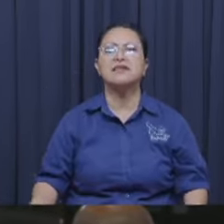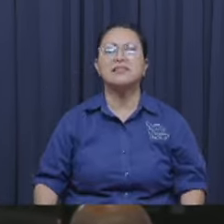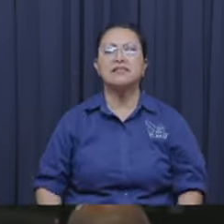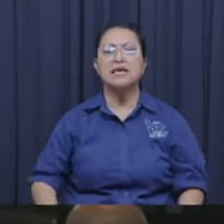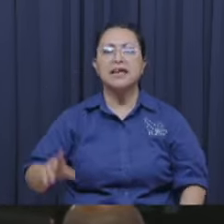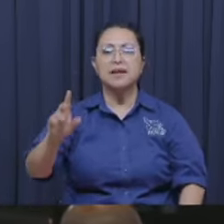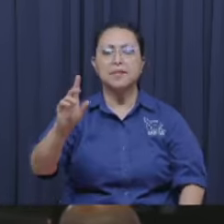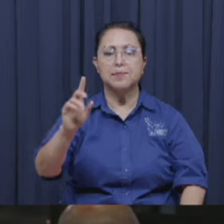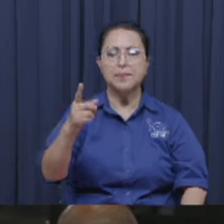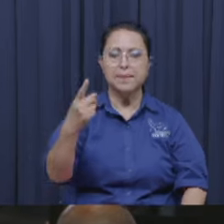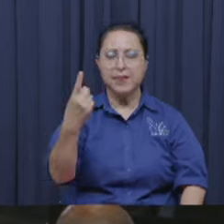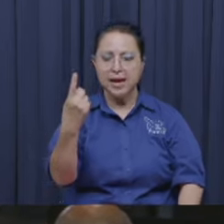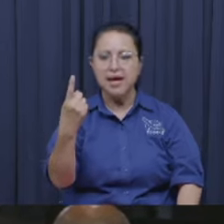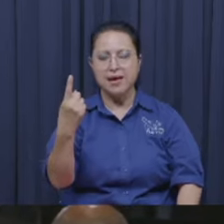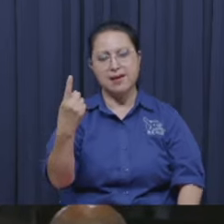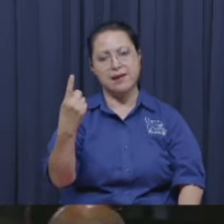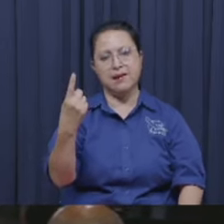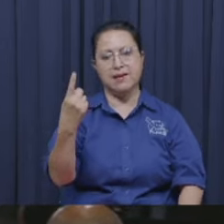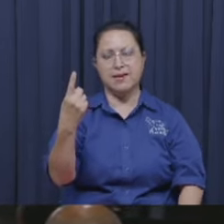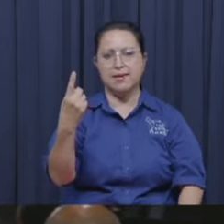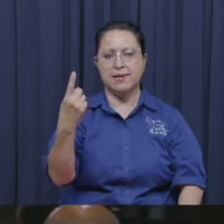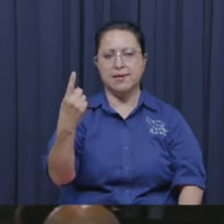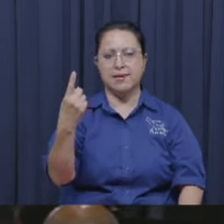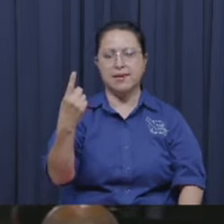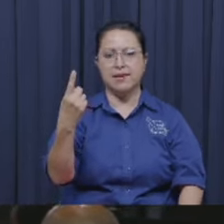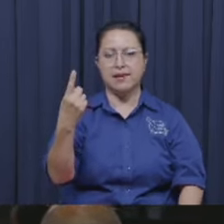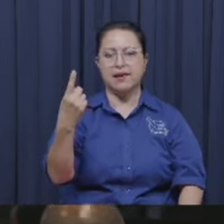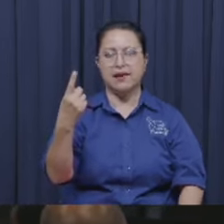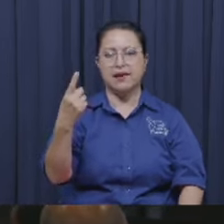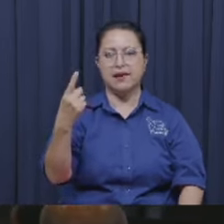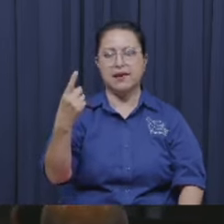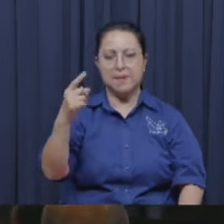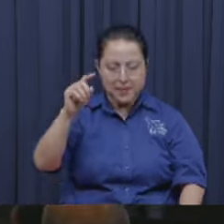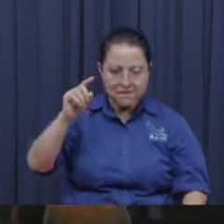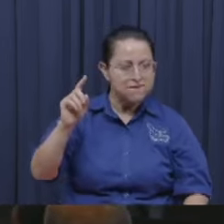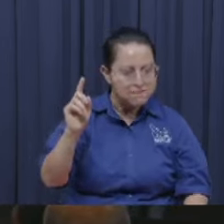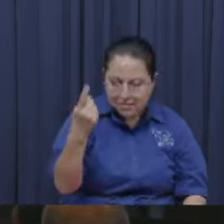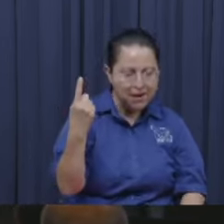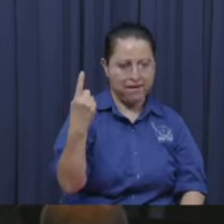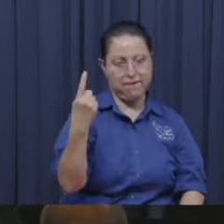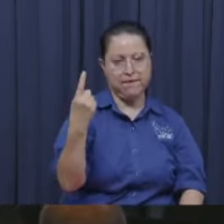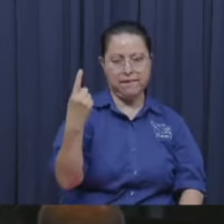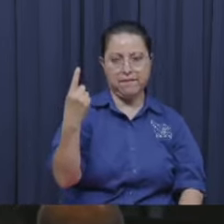El primer ser viviente, ¿cómo diríamos? The first